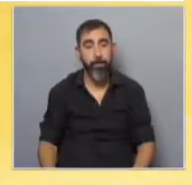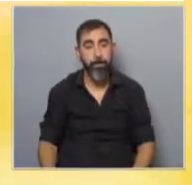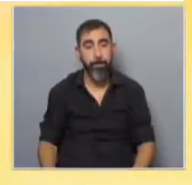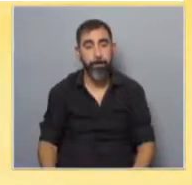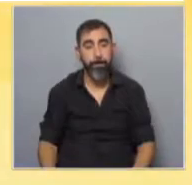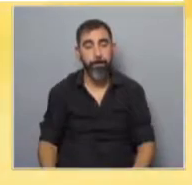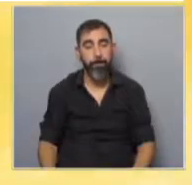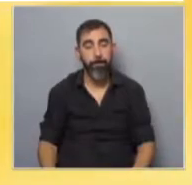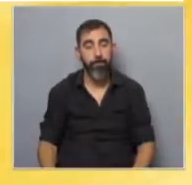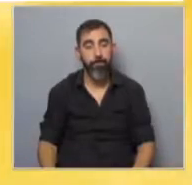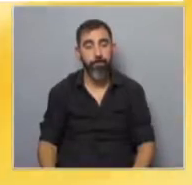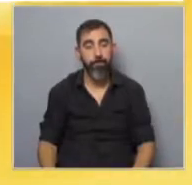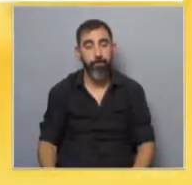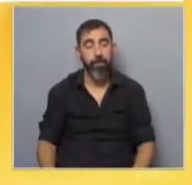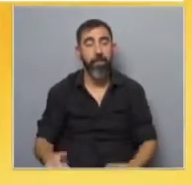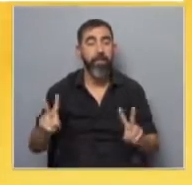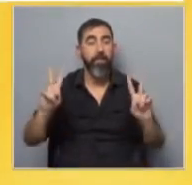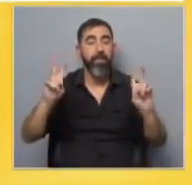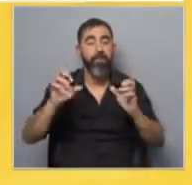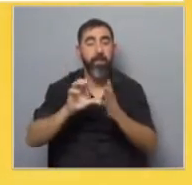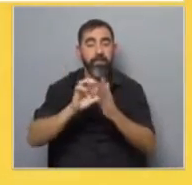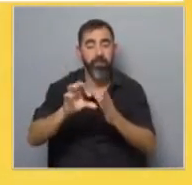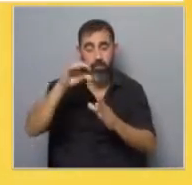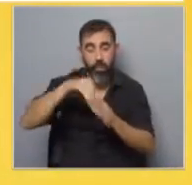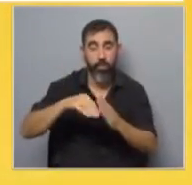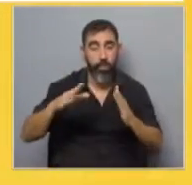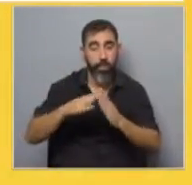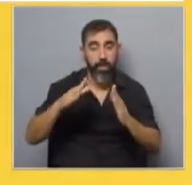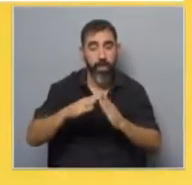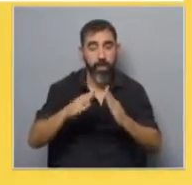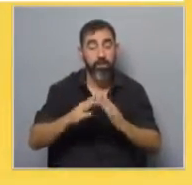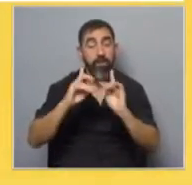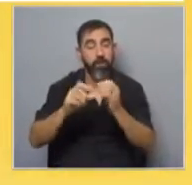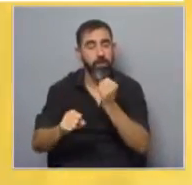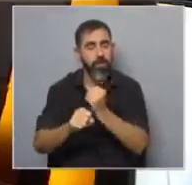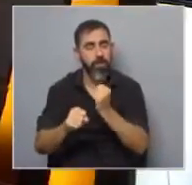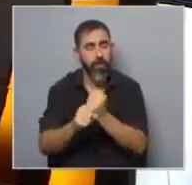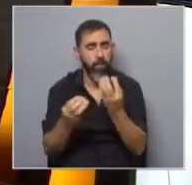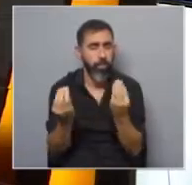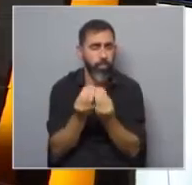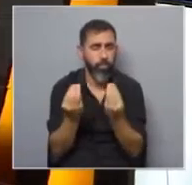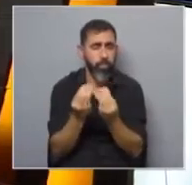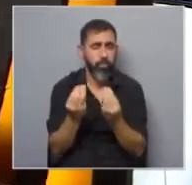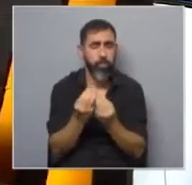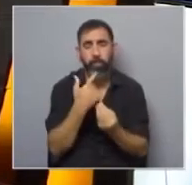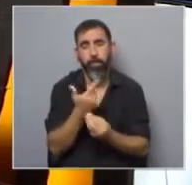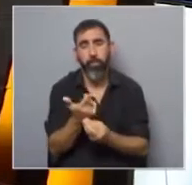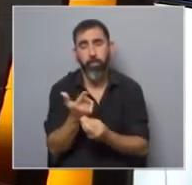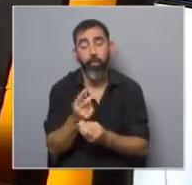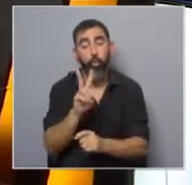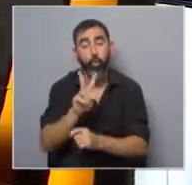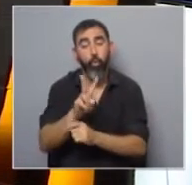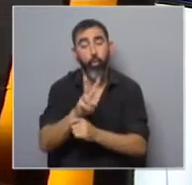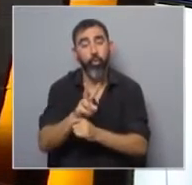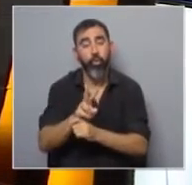de todo lo que son los servicios en el hogar, y la sobrecarga también en el control de